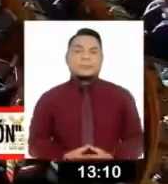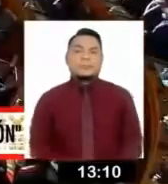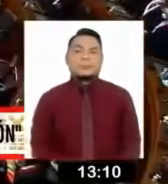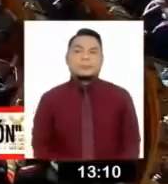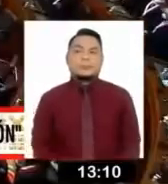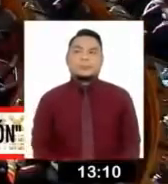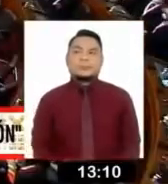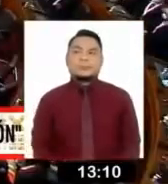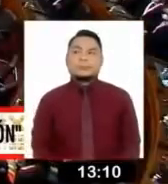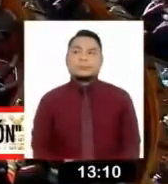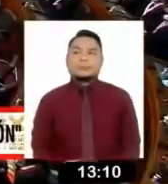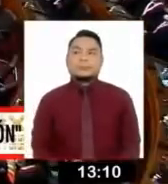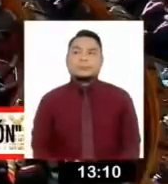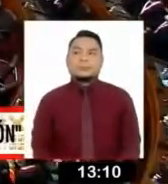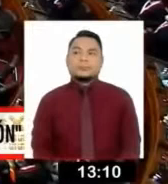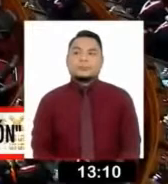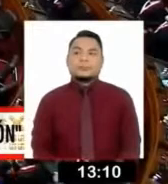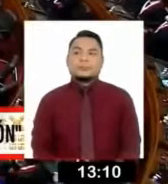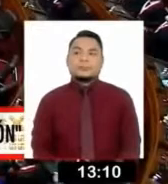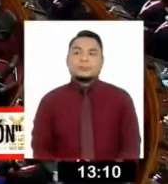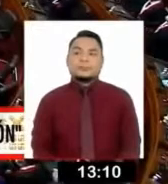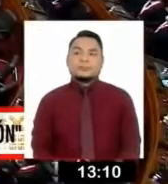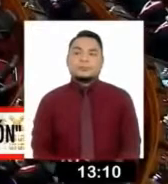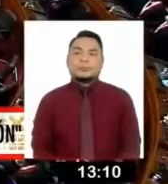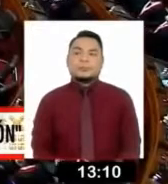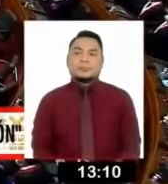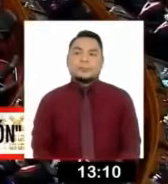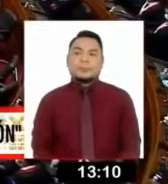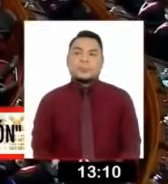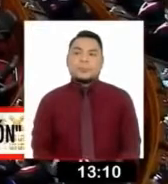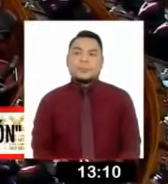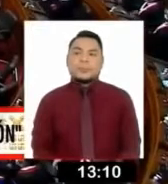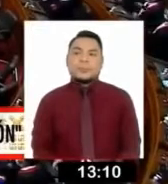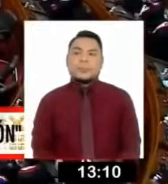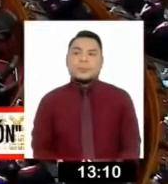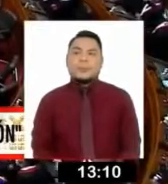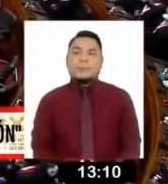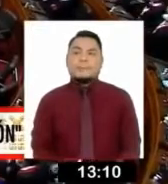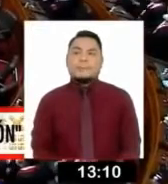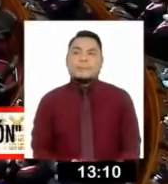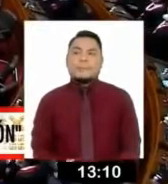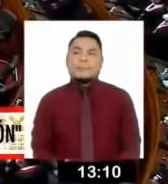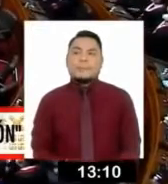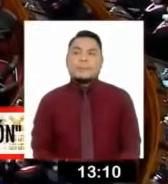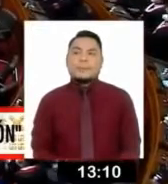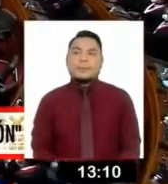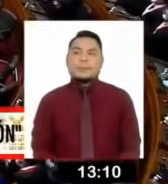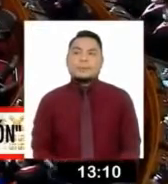Por parte de la presidenta del Congreso en estos momentos.